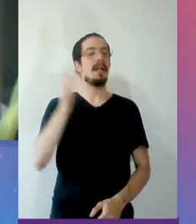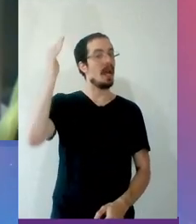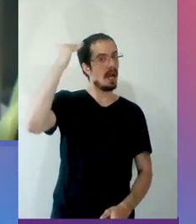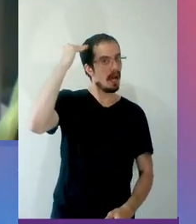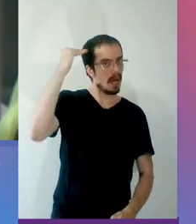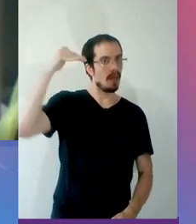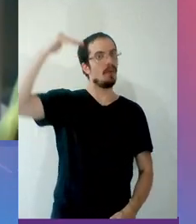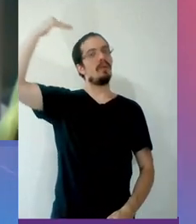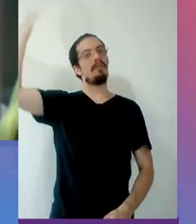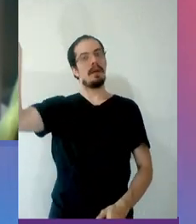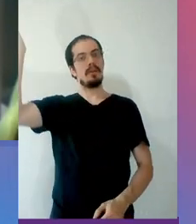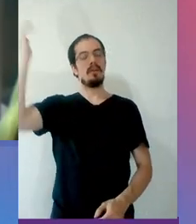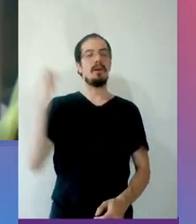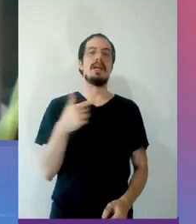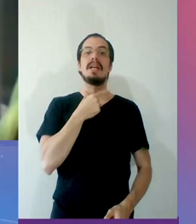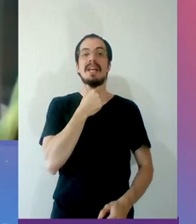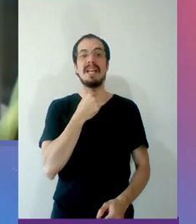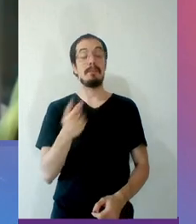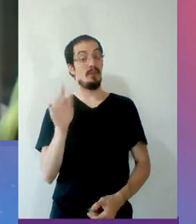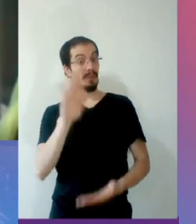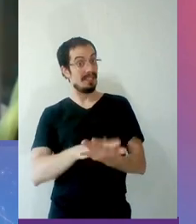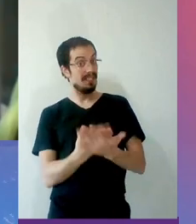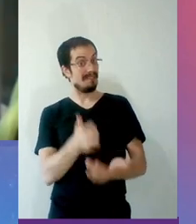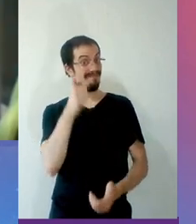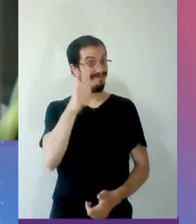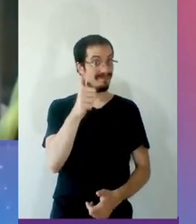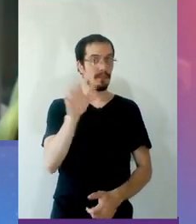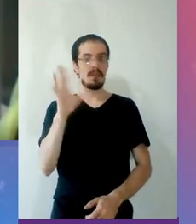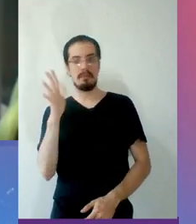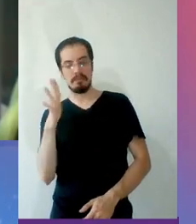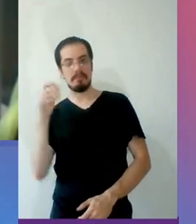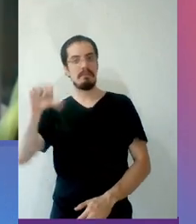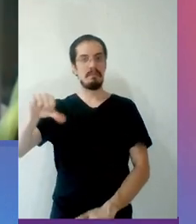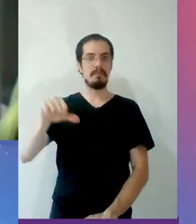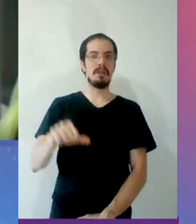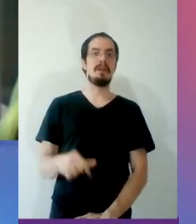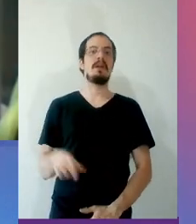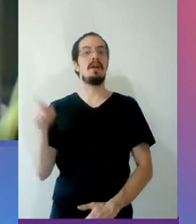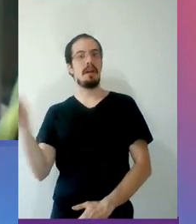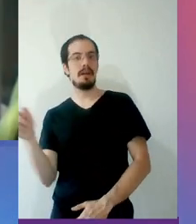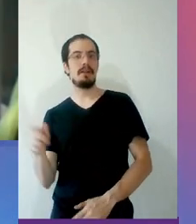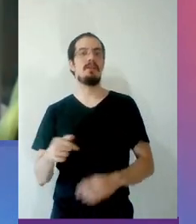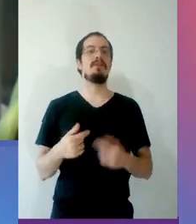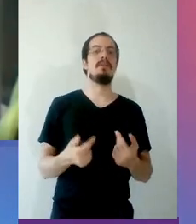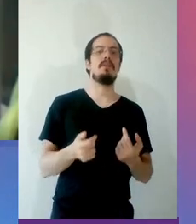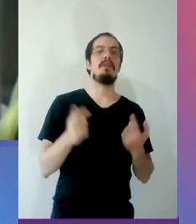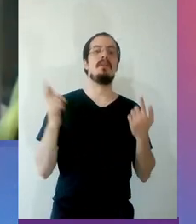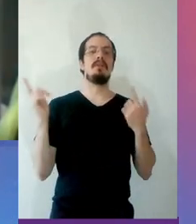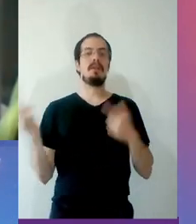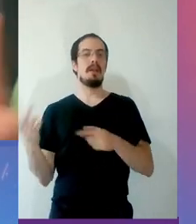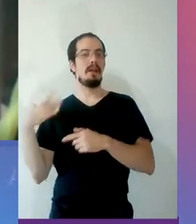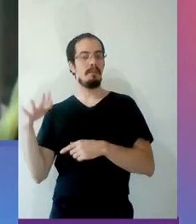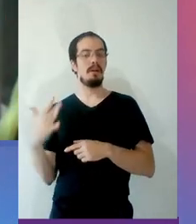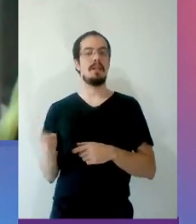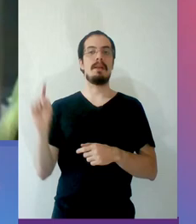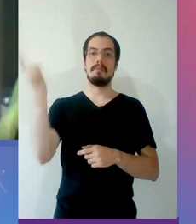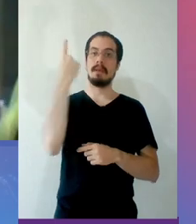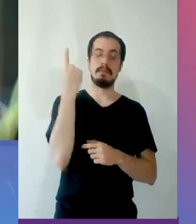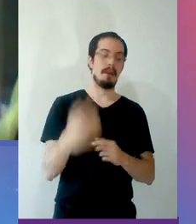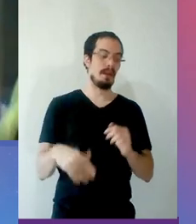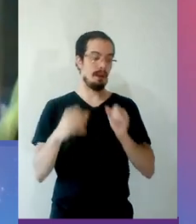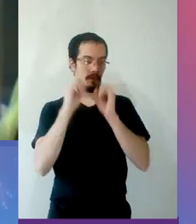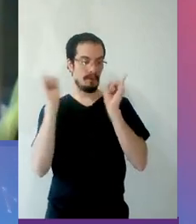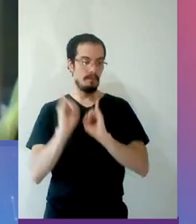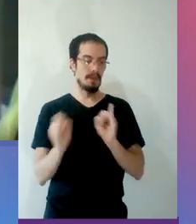estén sanos. Queremos que estén sanos. Y esto, lo que suceda en este primer periodo, va a tener un tremendo